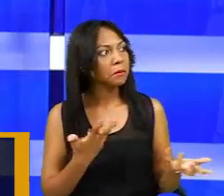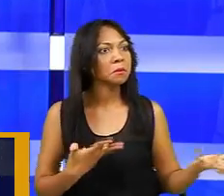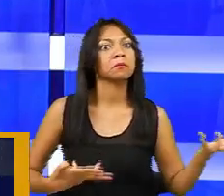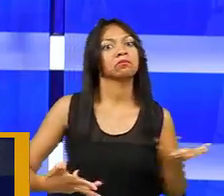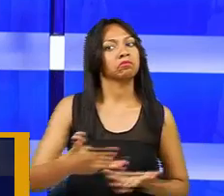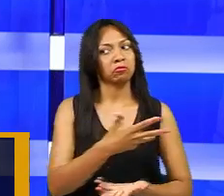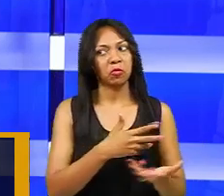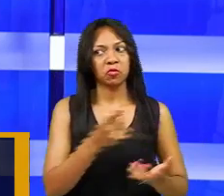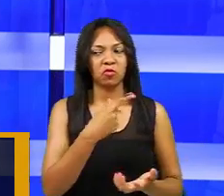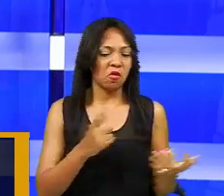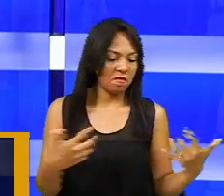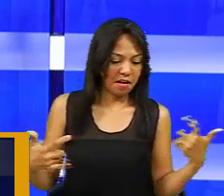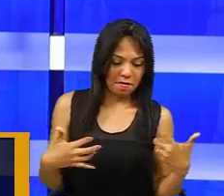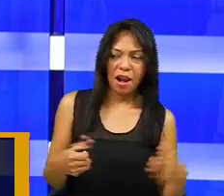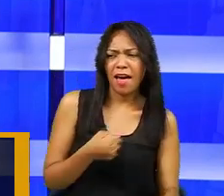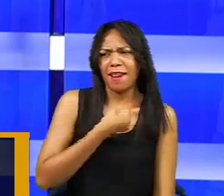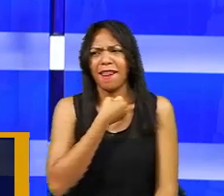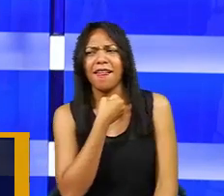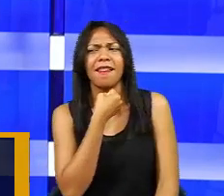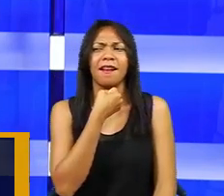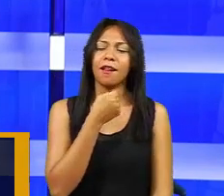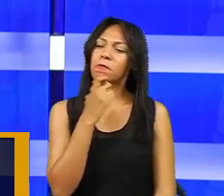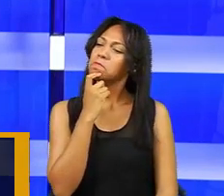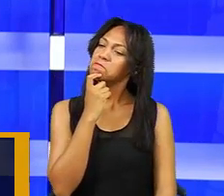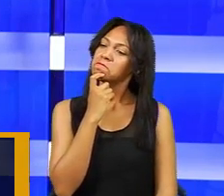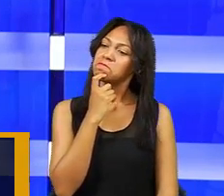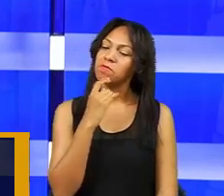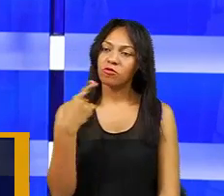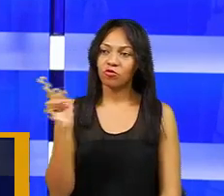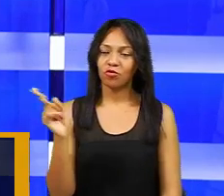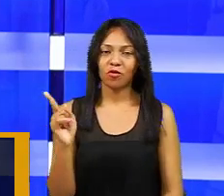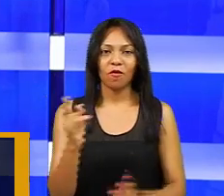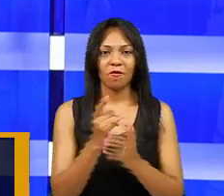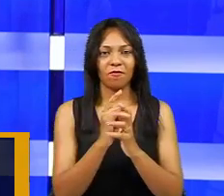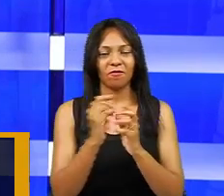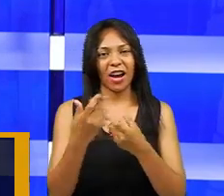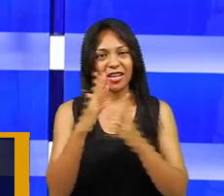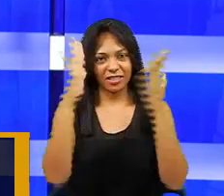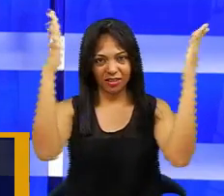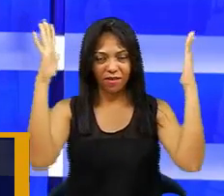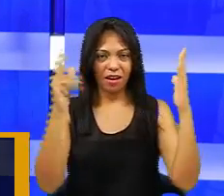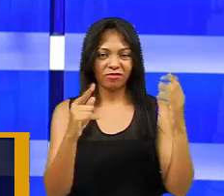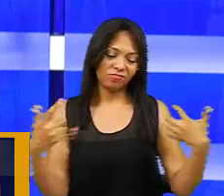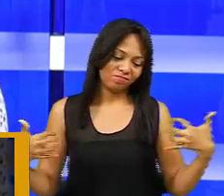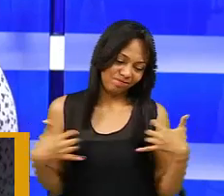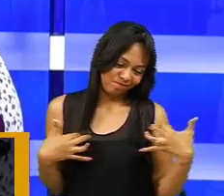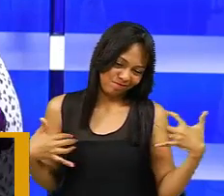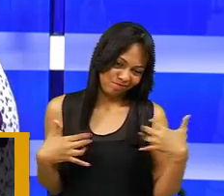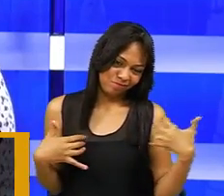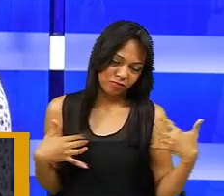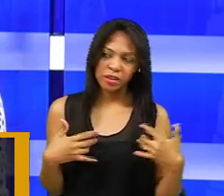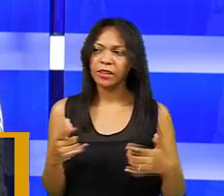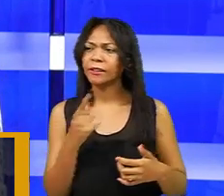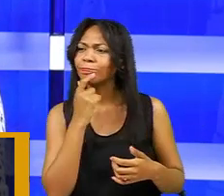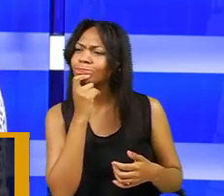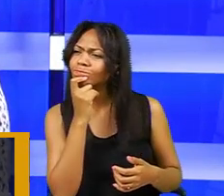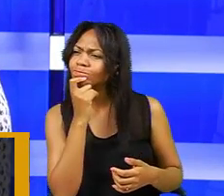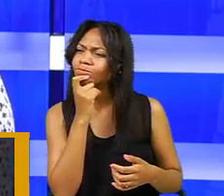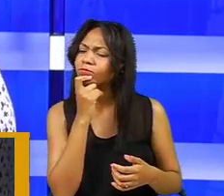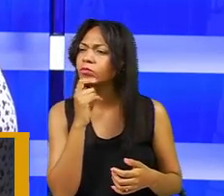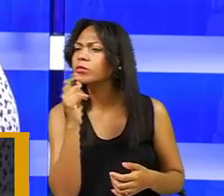él. Él recientemente, después del Festival Vallenato, se separa de su acordeonero. Empieza a probar varios acordeoneros, me hace el